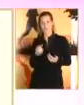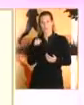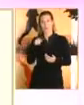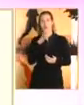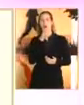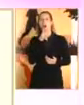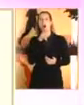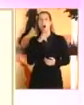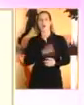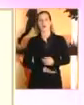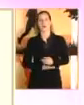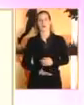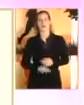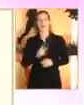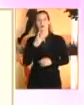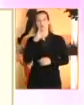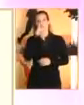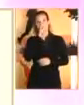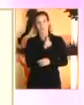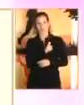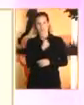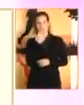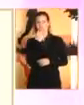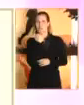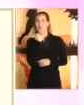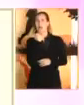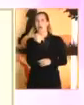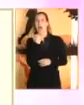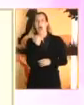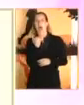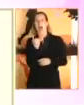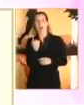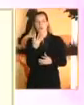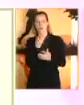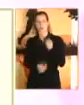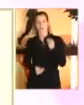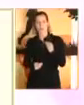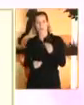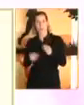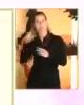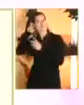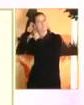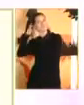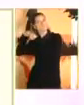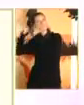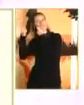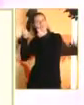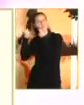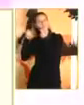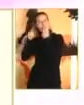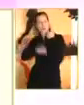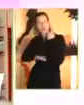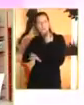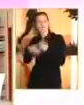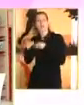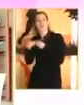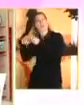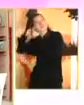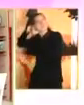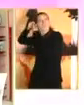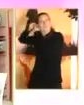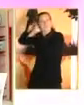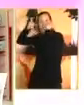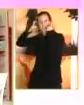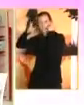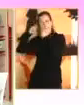la bobina, a la cual no nos deja enseñaros, pues ya él se la enchufa él solo. Él ya tiende a ponérselo, porque él en el